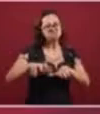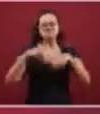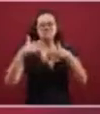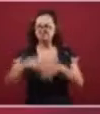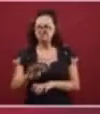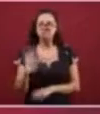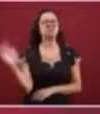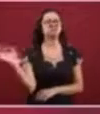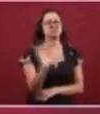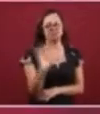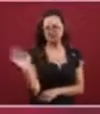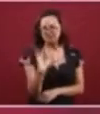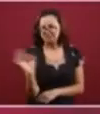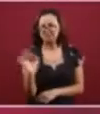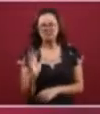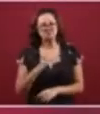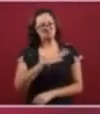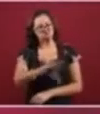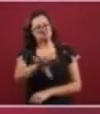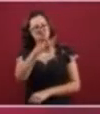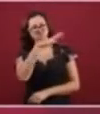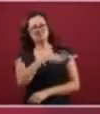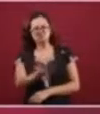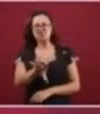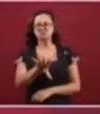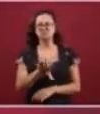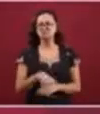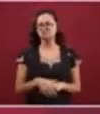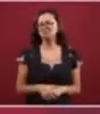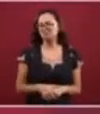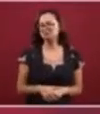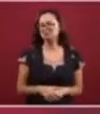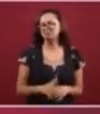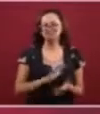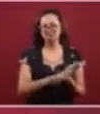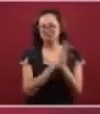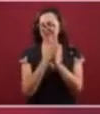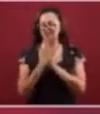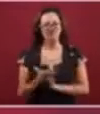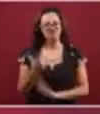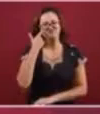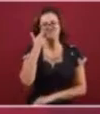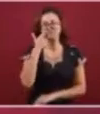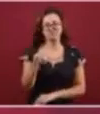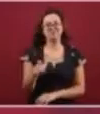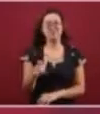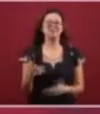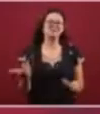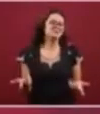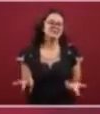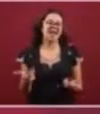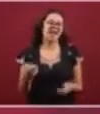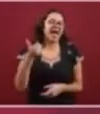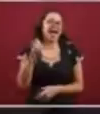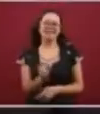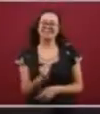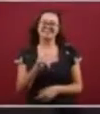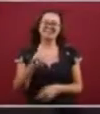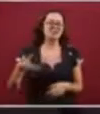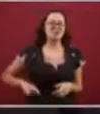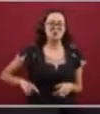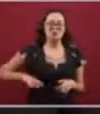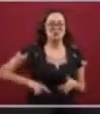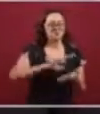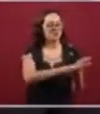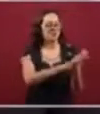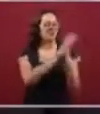manifestaciones, puede haber un rechazo inicial a este cambio. Todos los cambios de régimen así lo presentan,